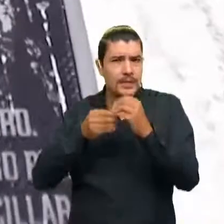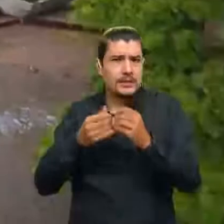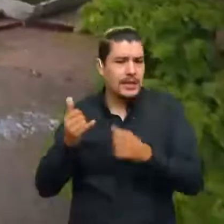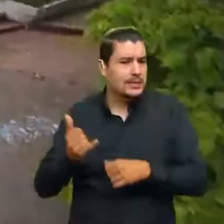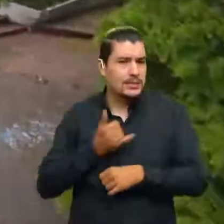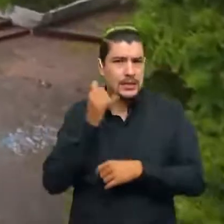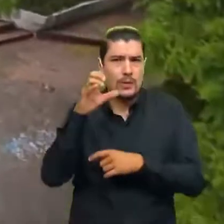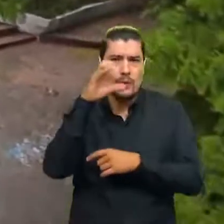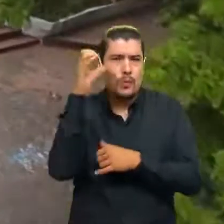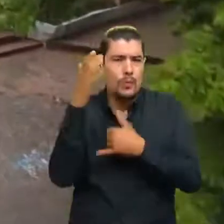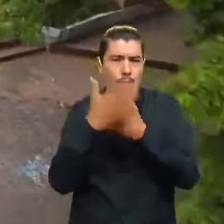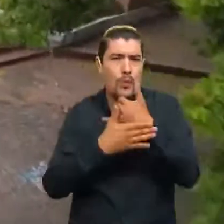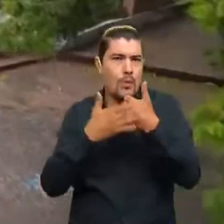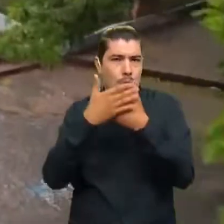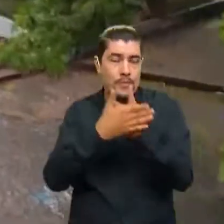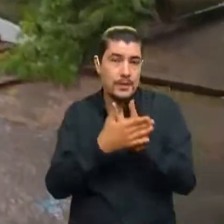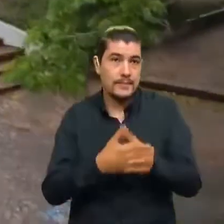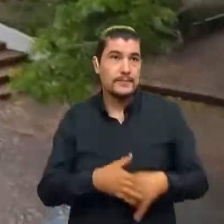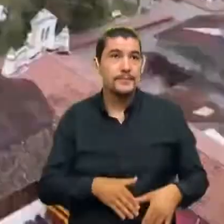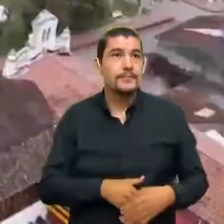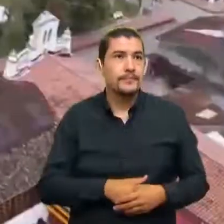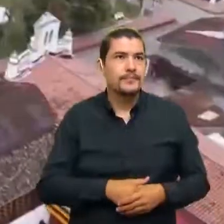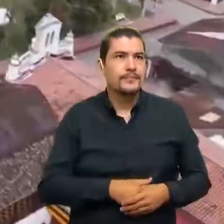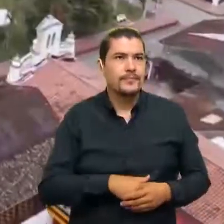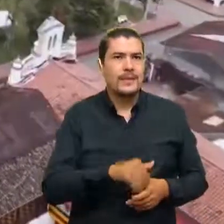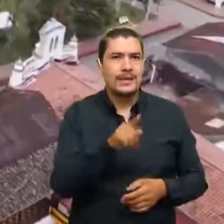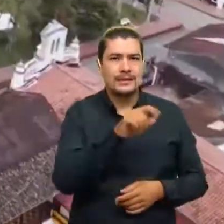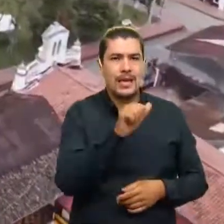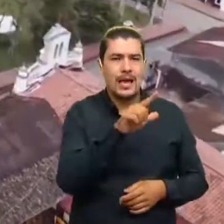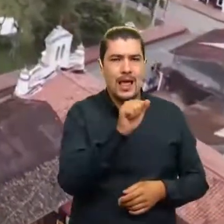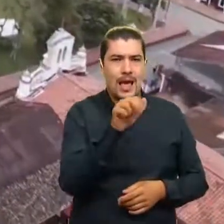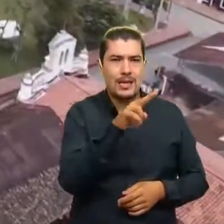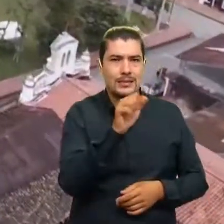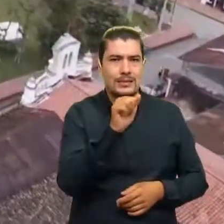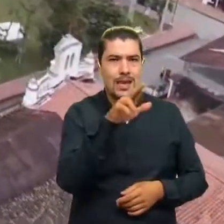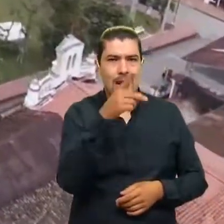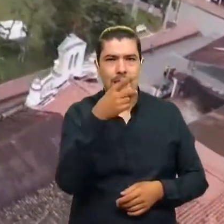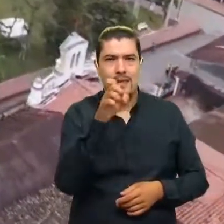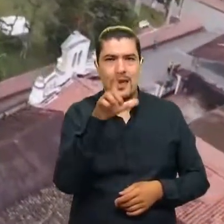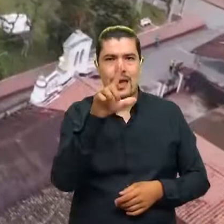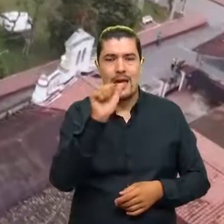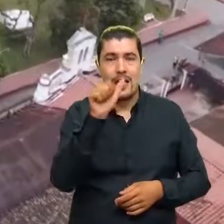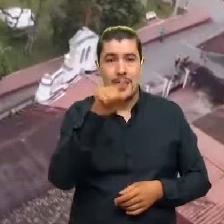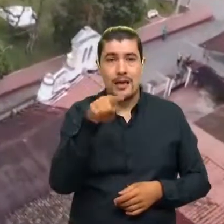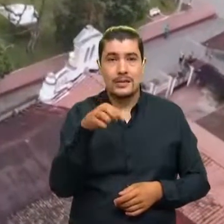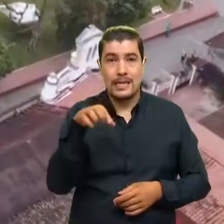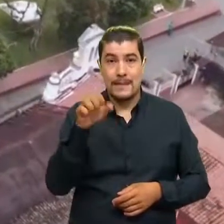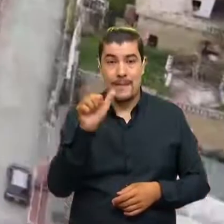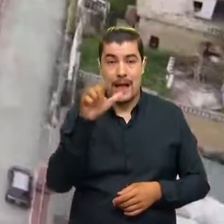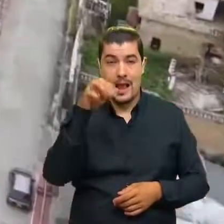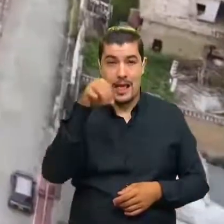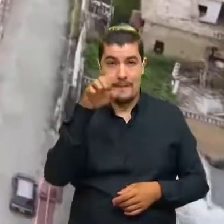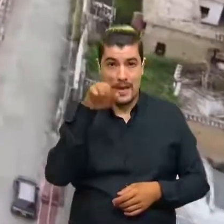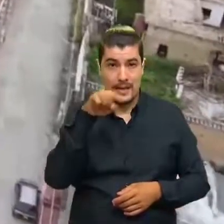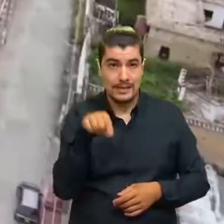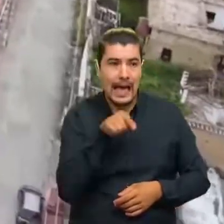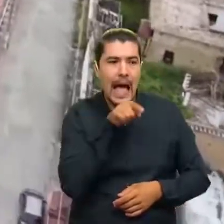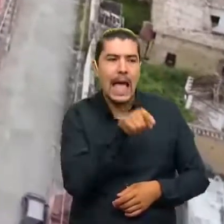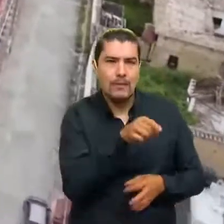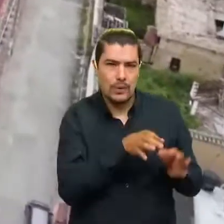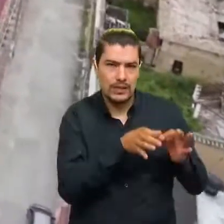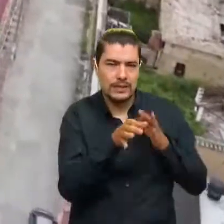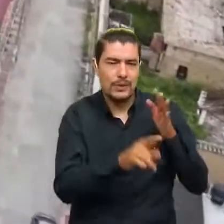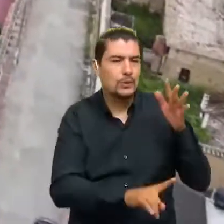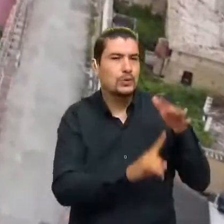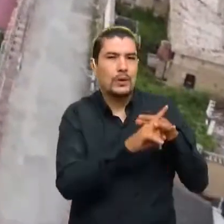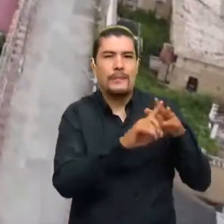como país. Sí, entonces tuvimos la oportunidad de estar en Salazar de las Palmas, que fue el municipio por donde entró el café a Colombia, por donde empezó a